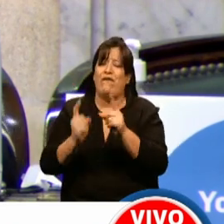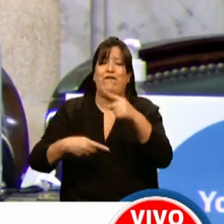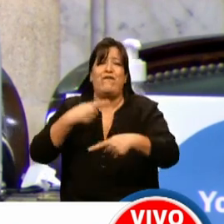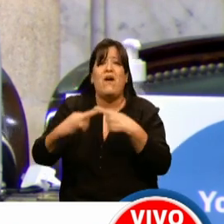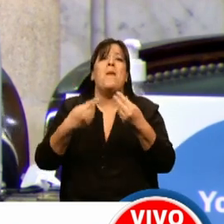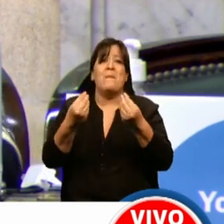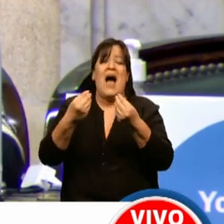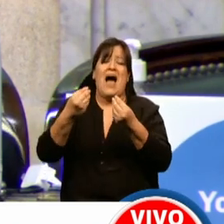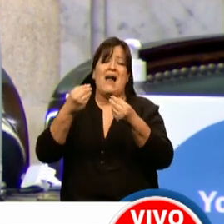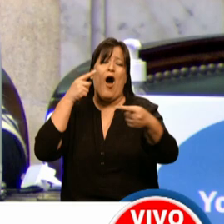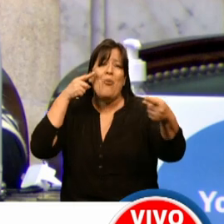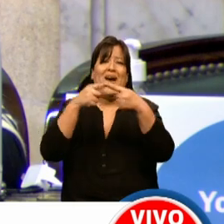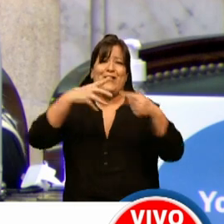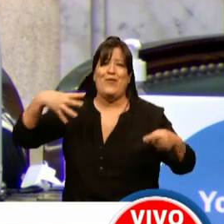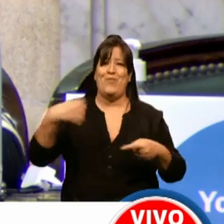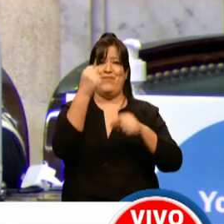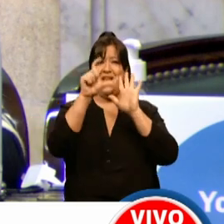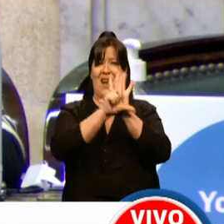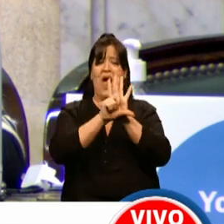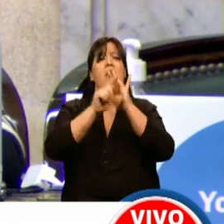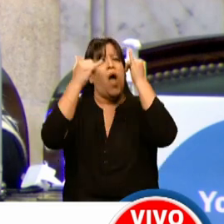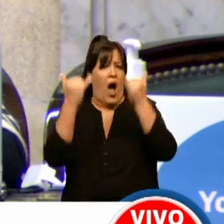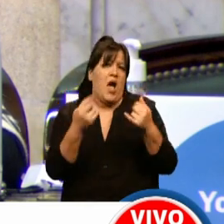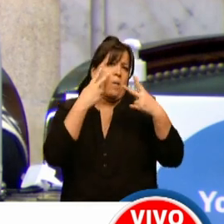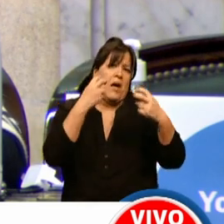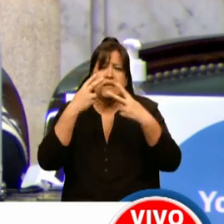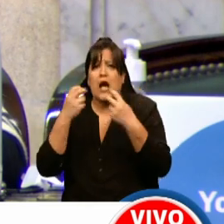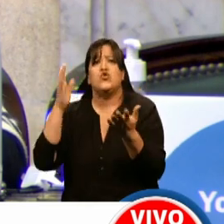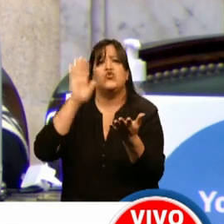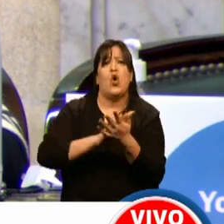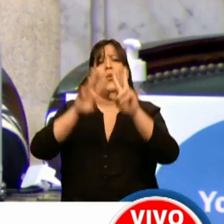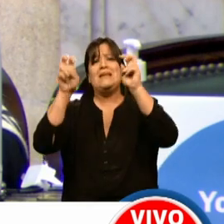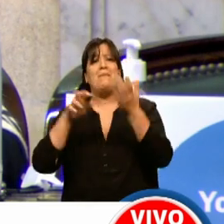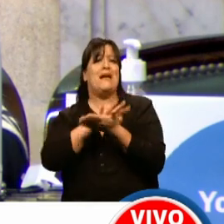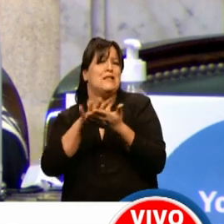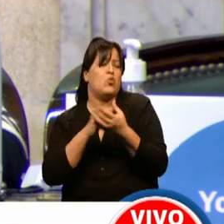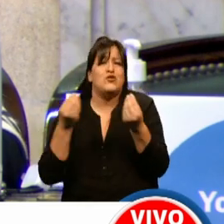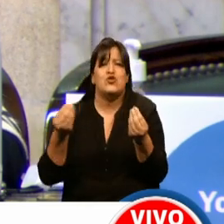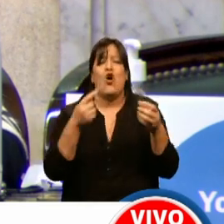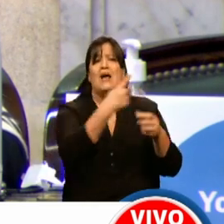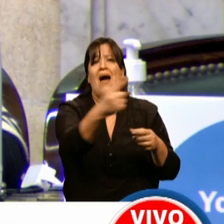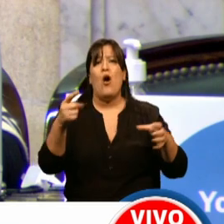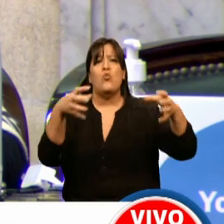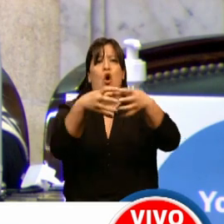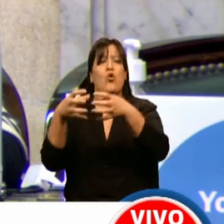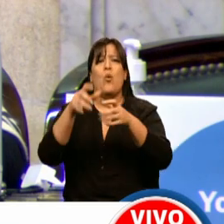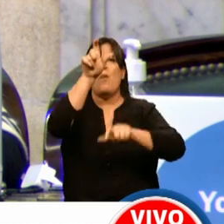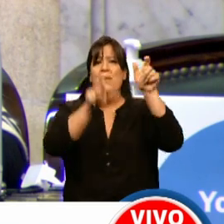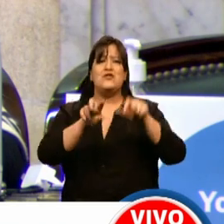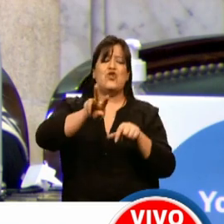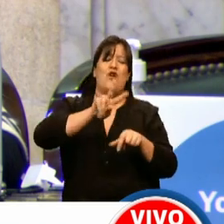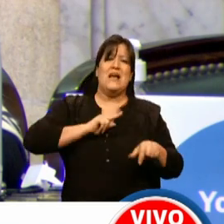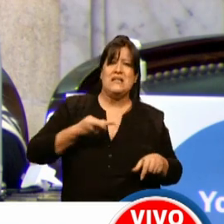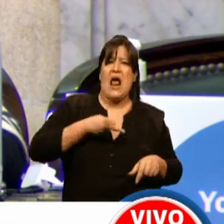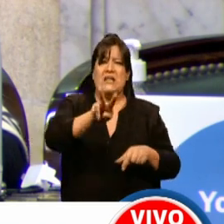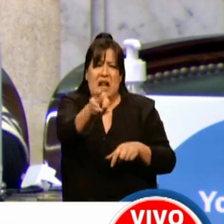esta ley claramente hay muchas investigaciones acerca de cuál es la situación de cada una de las personas trans y travestis